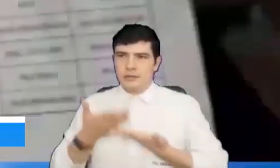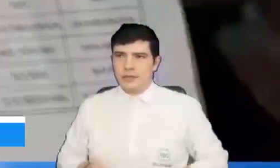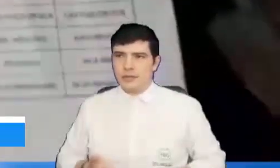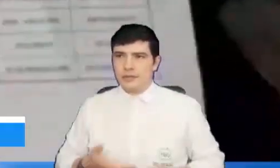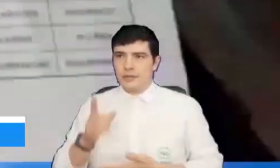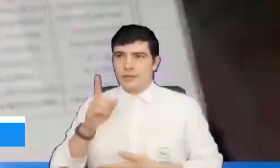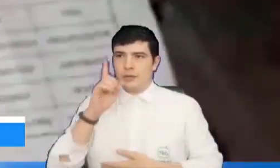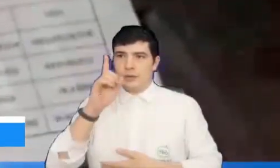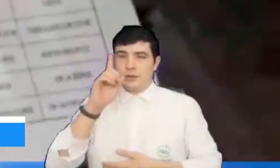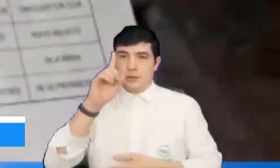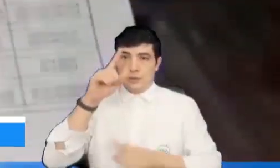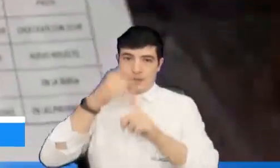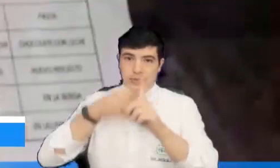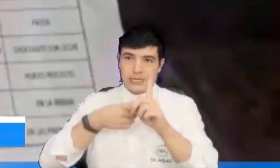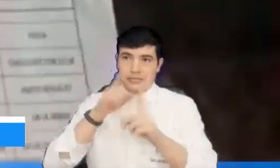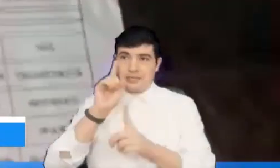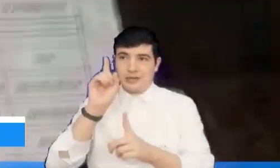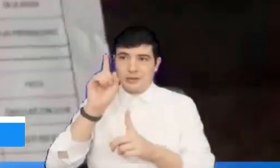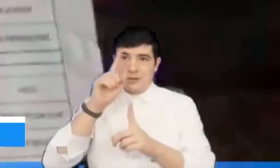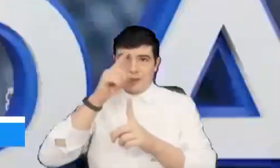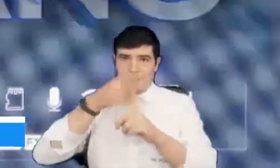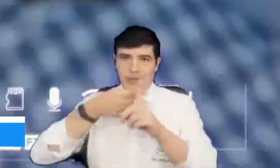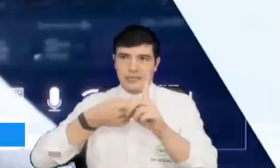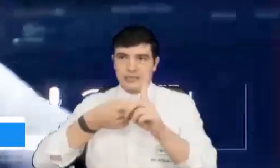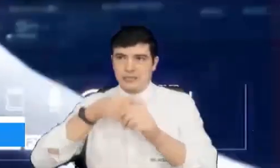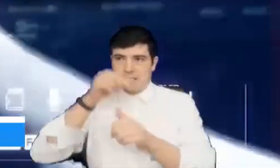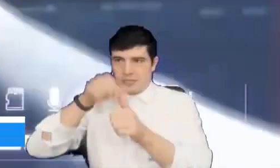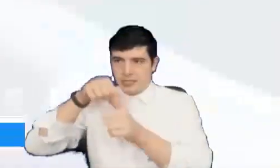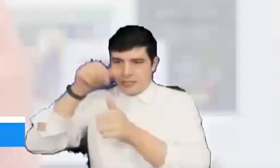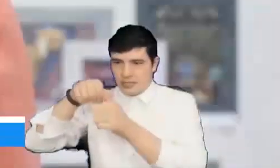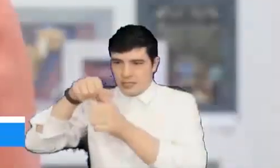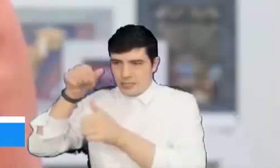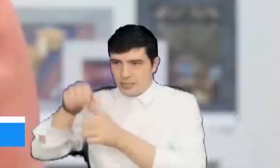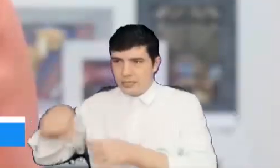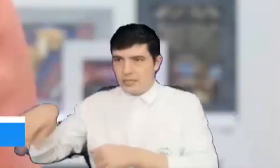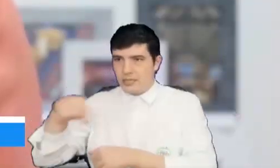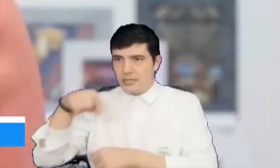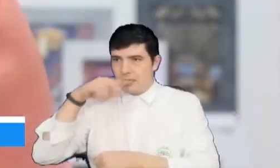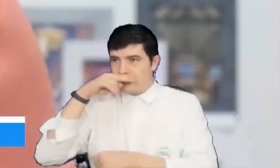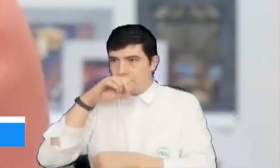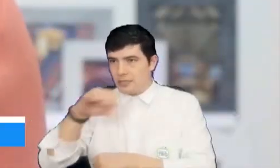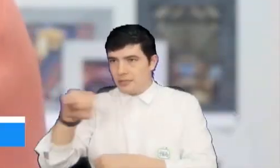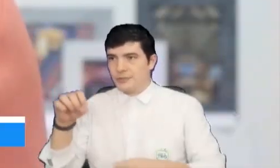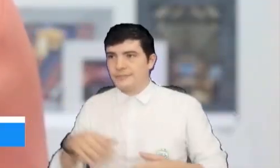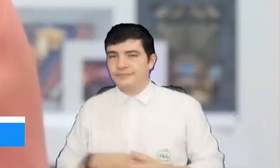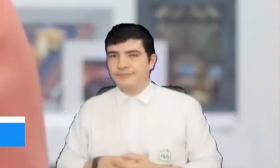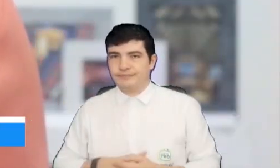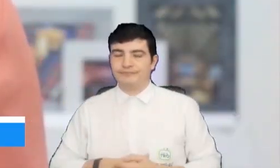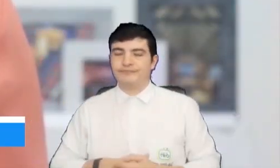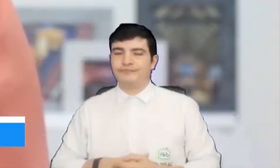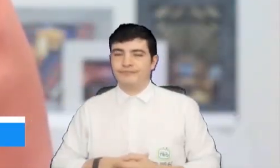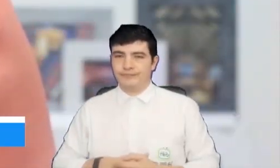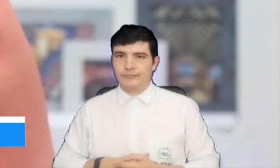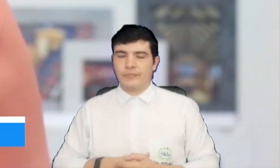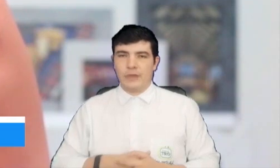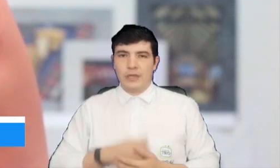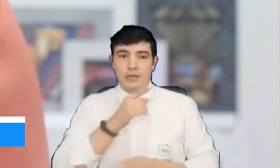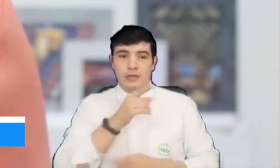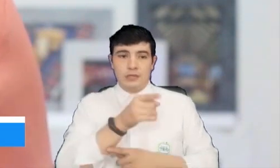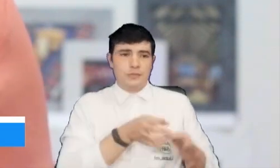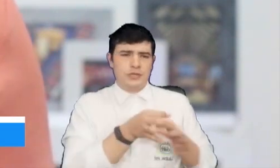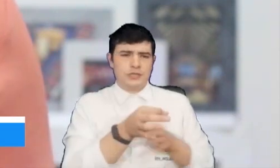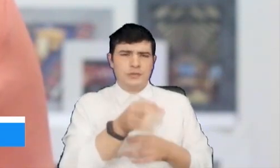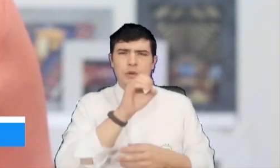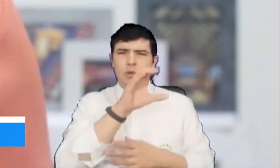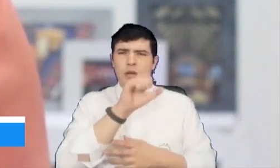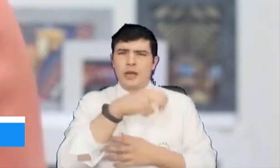alimentación para cada niño. Y continuamos en la provincia de Ocaña, en norte de Santander, donde el